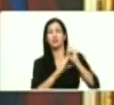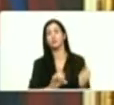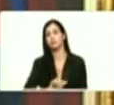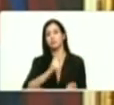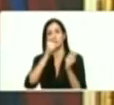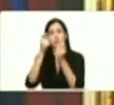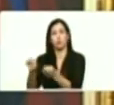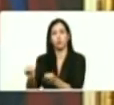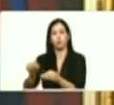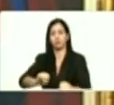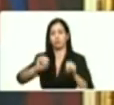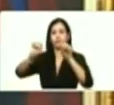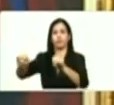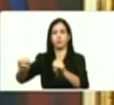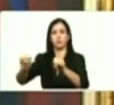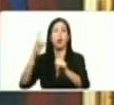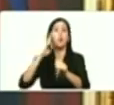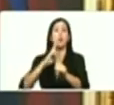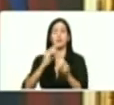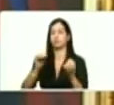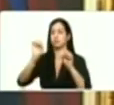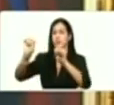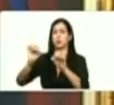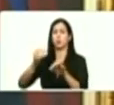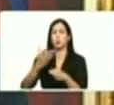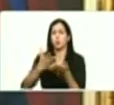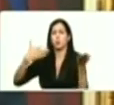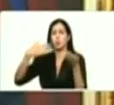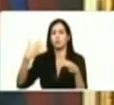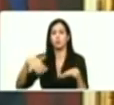agarramos esa espada mira que es un sable y está afiladito